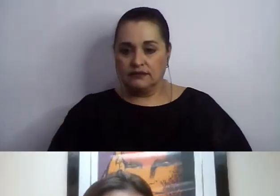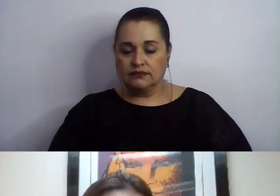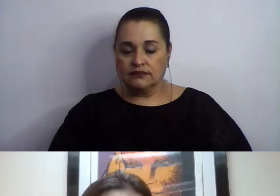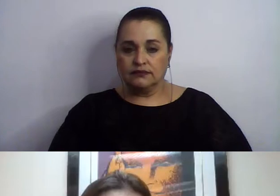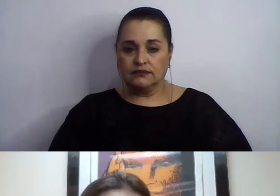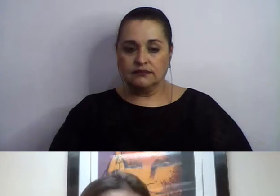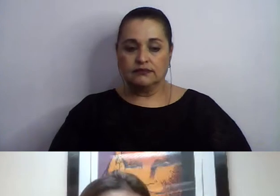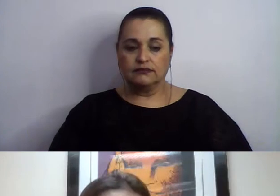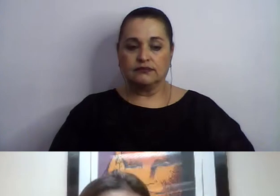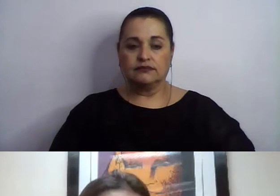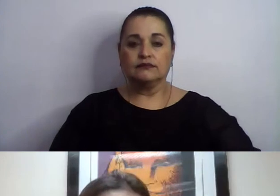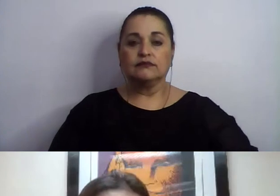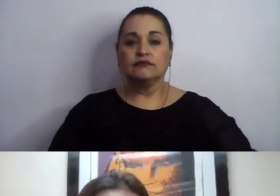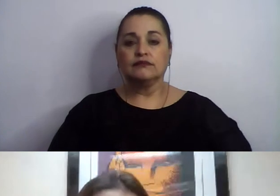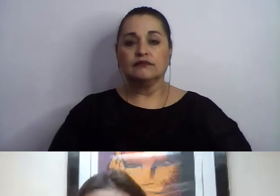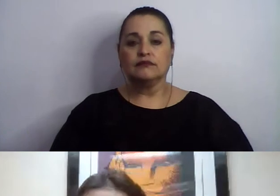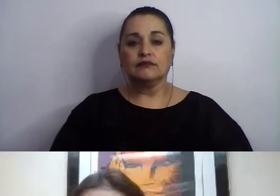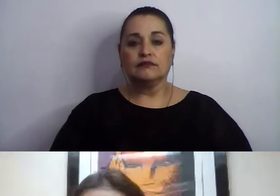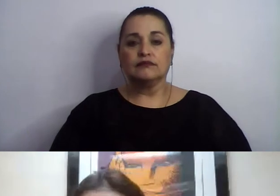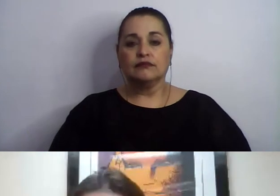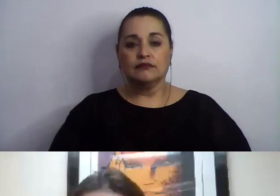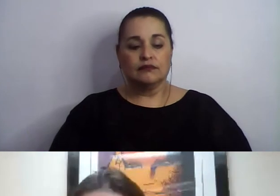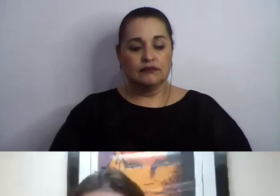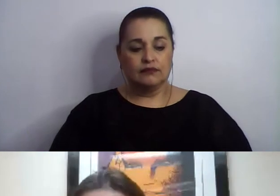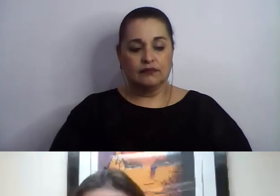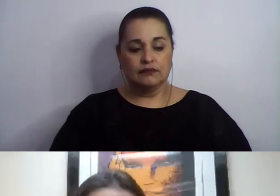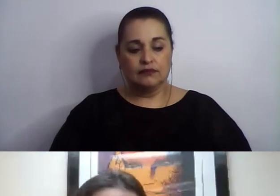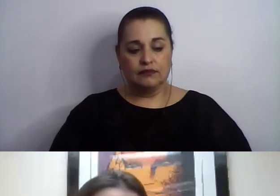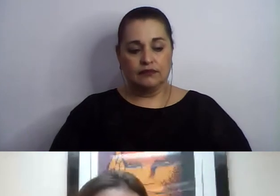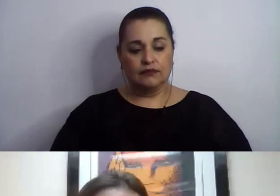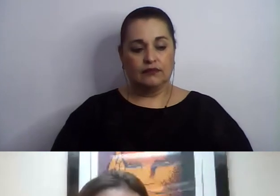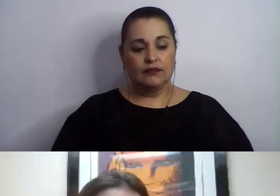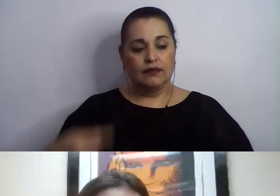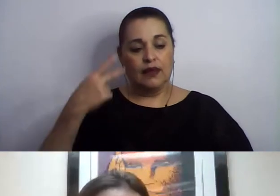a ver creo que tengo aquí varias manos levantadas